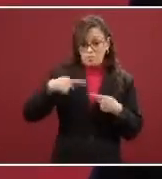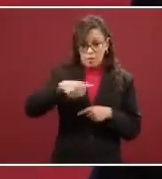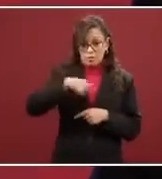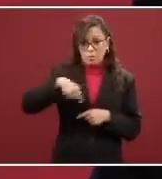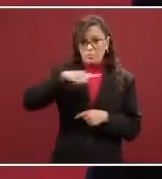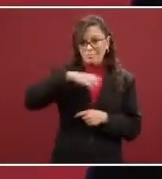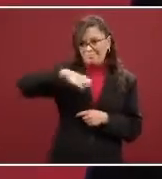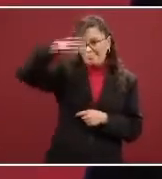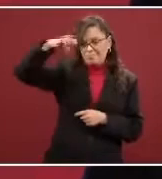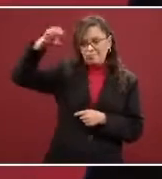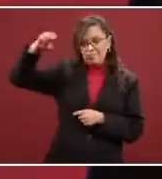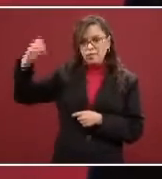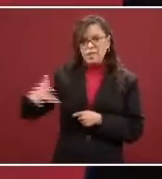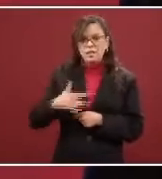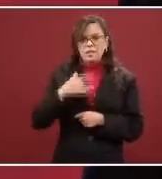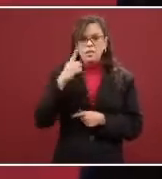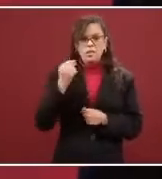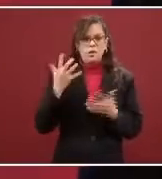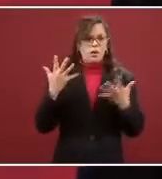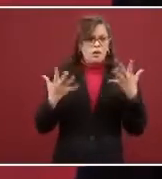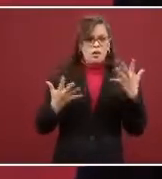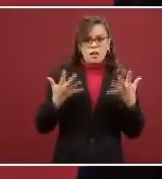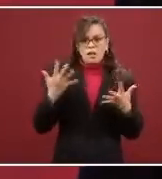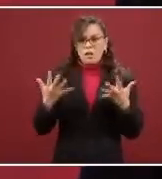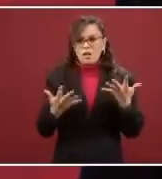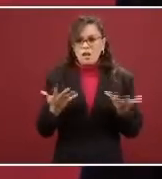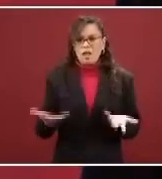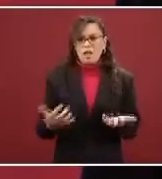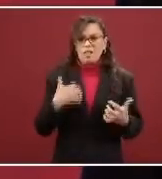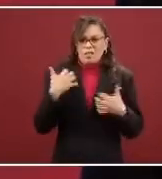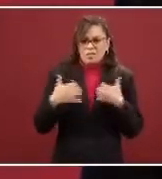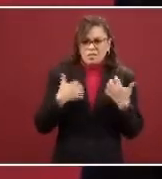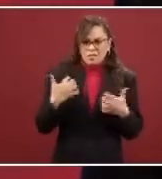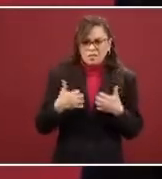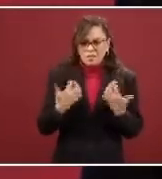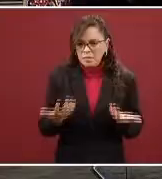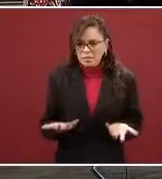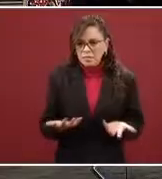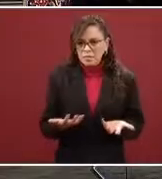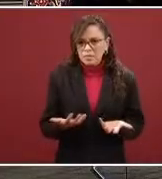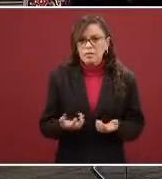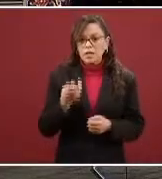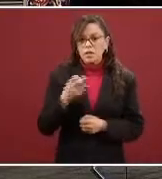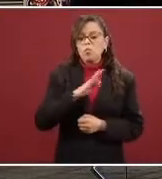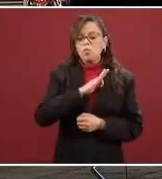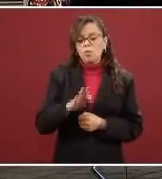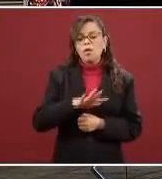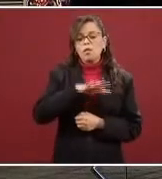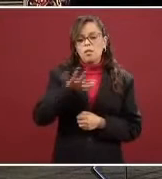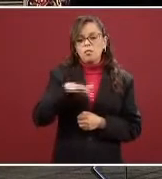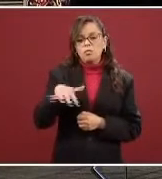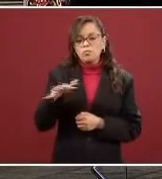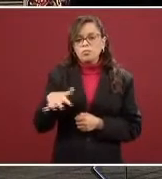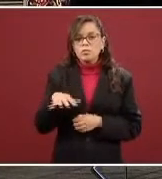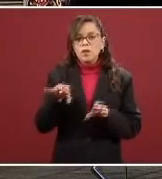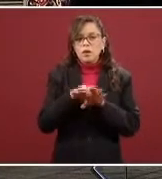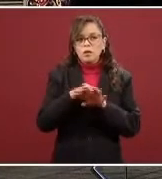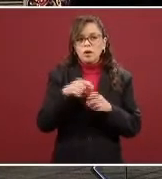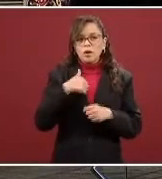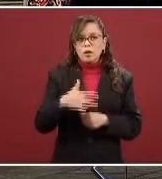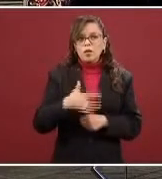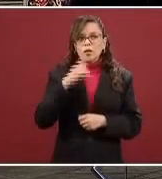ansiosos y que tampoco están teniendo un buen afrontamiento de su ansiedad, pues buscar un momento en el que estén más calmados para